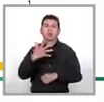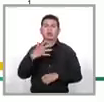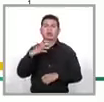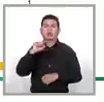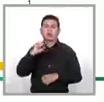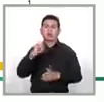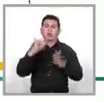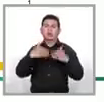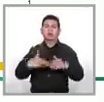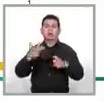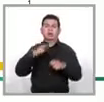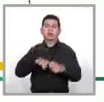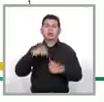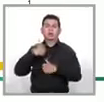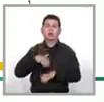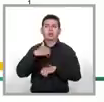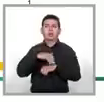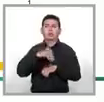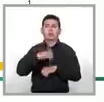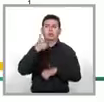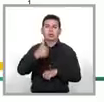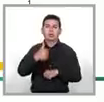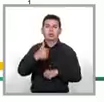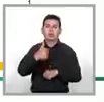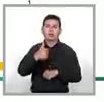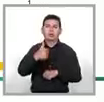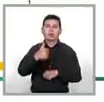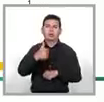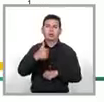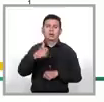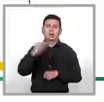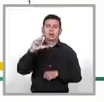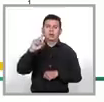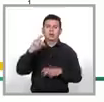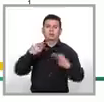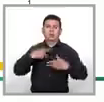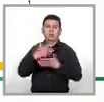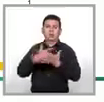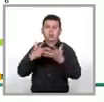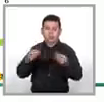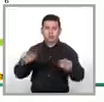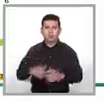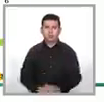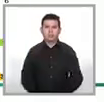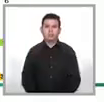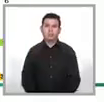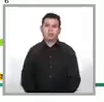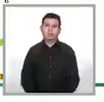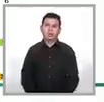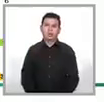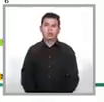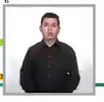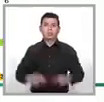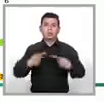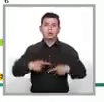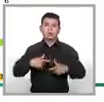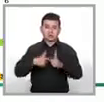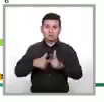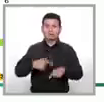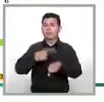60 y en la jurisdicción sanitaria número 6 30 casos. Con respecto a los casos activos para